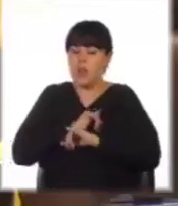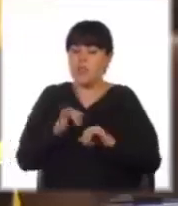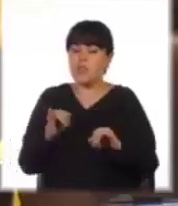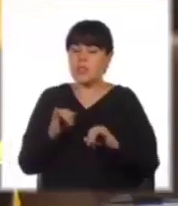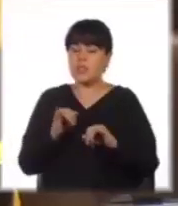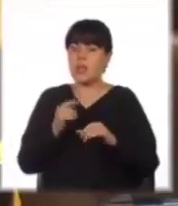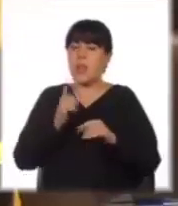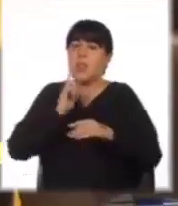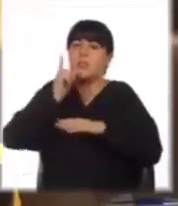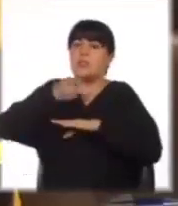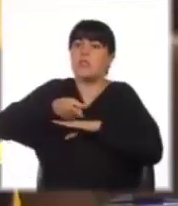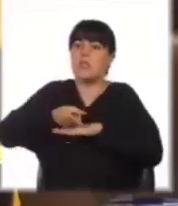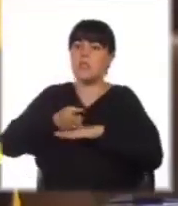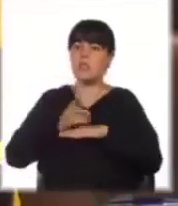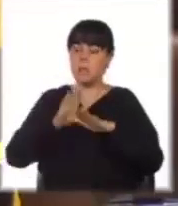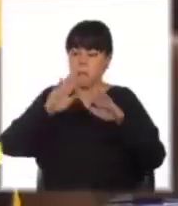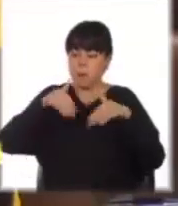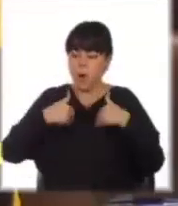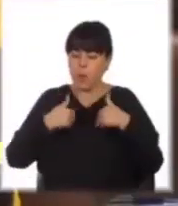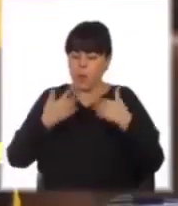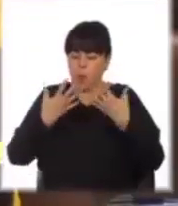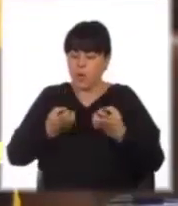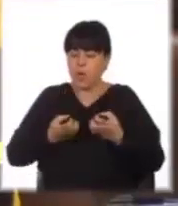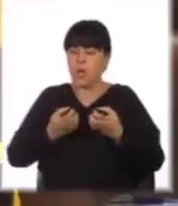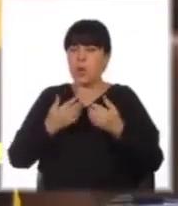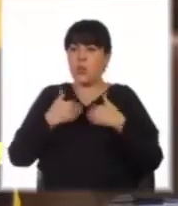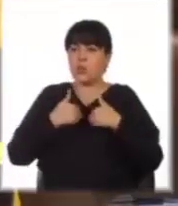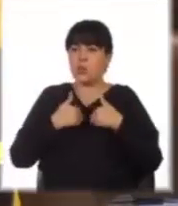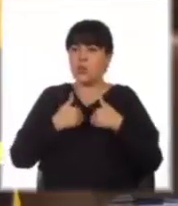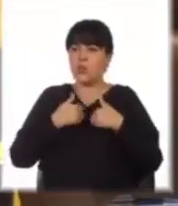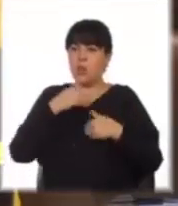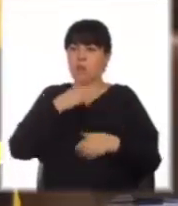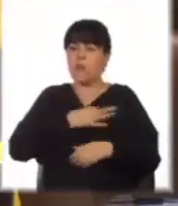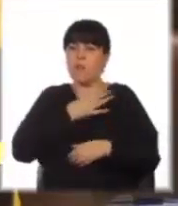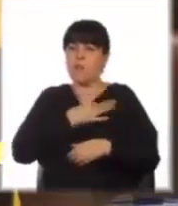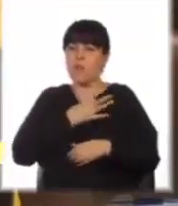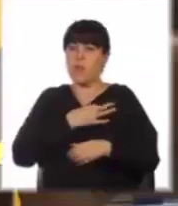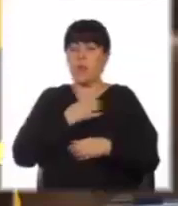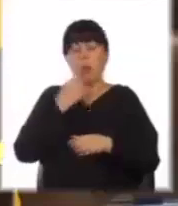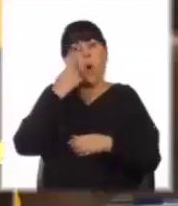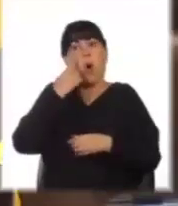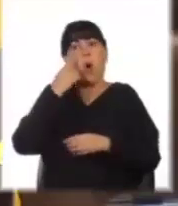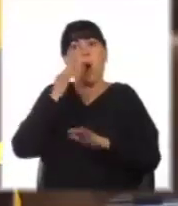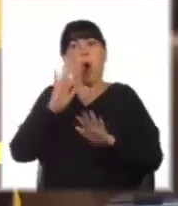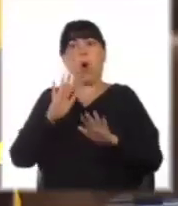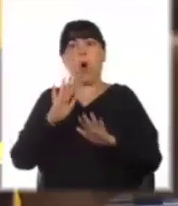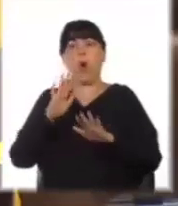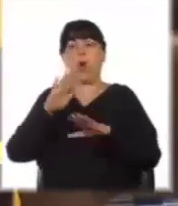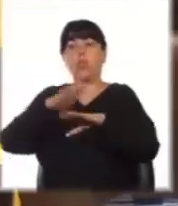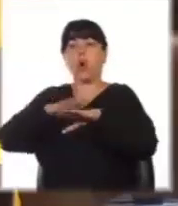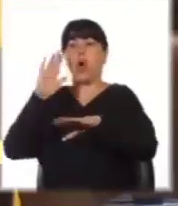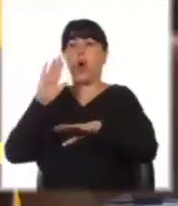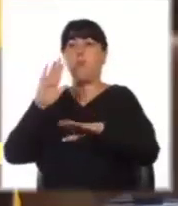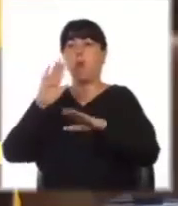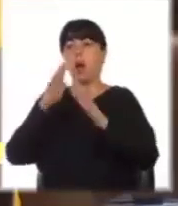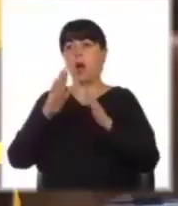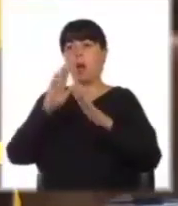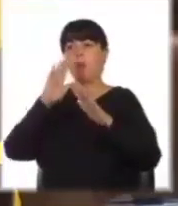a decidir, a vivir como cada uno queramos. Pero guarda si le tocamos el derecho a la